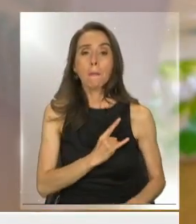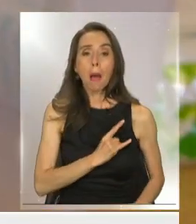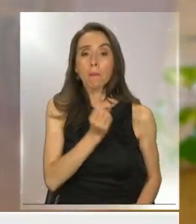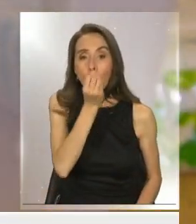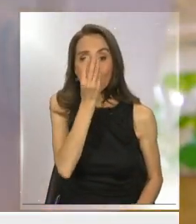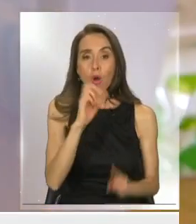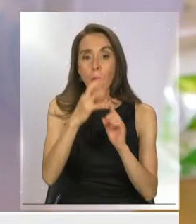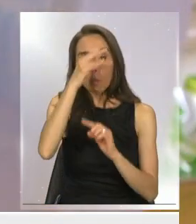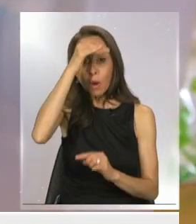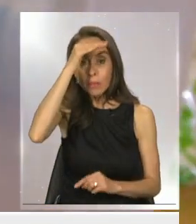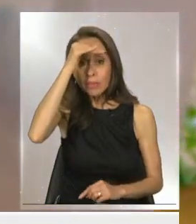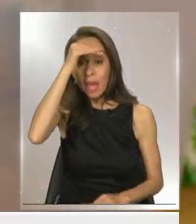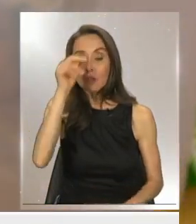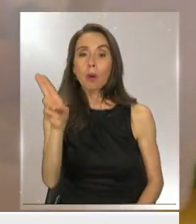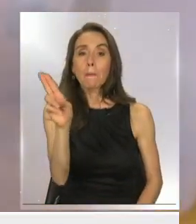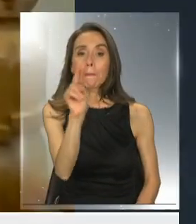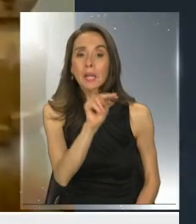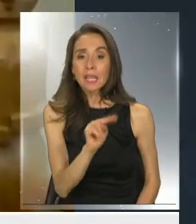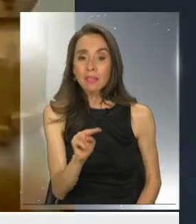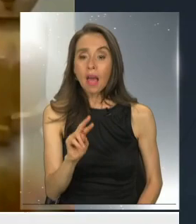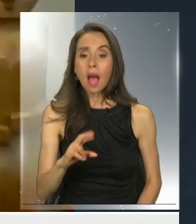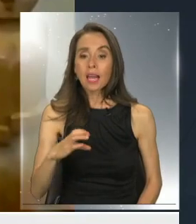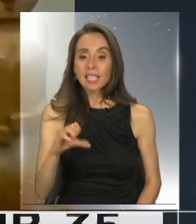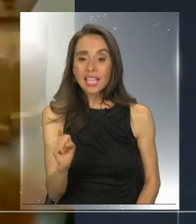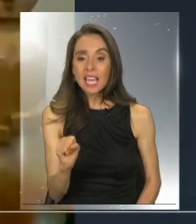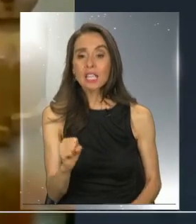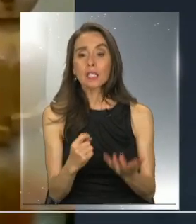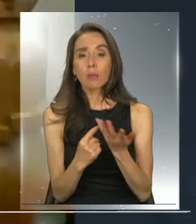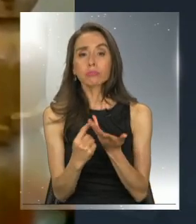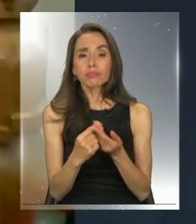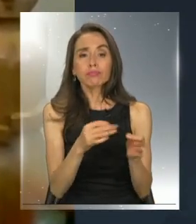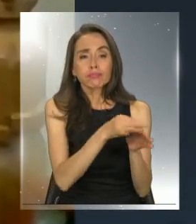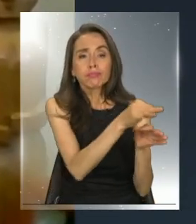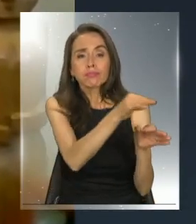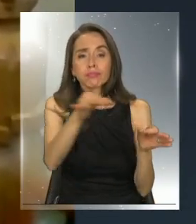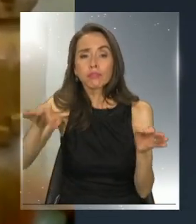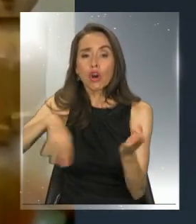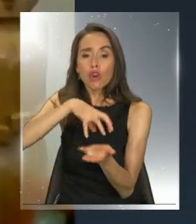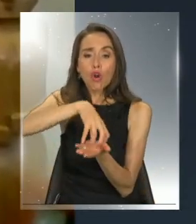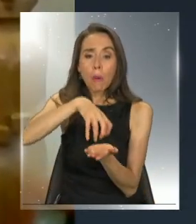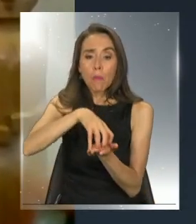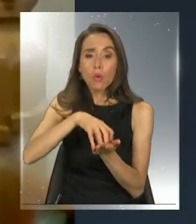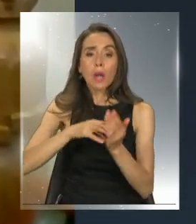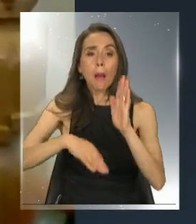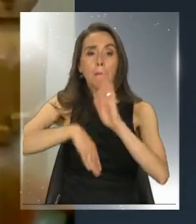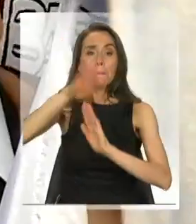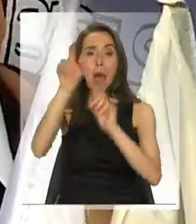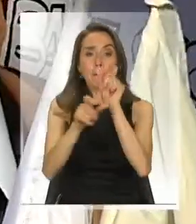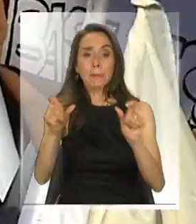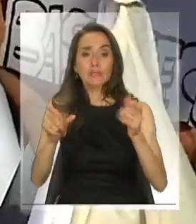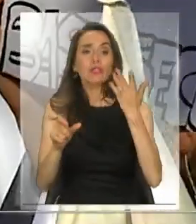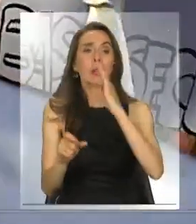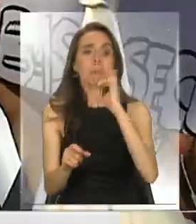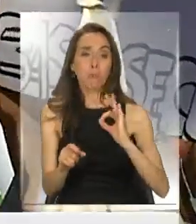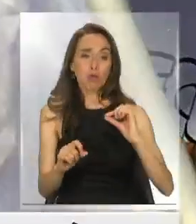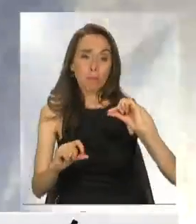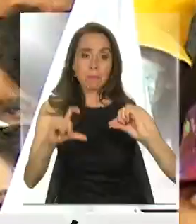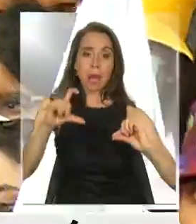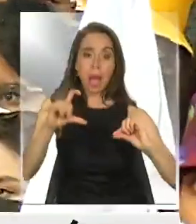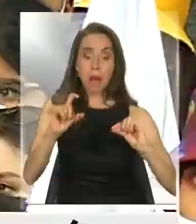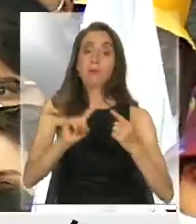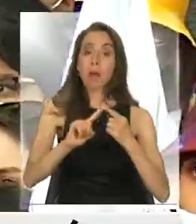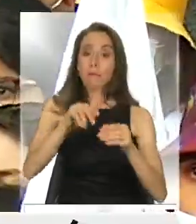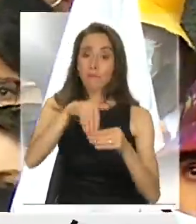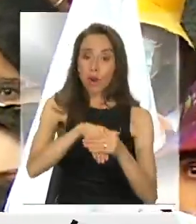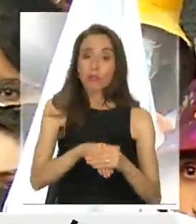Puente Alto, La Ventana, Renca, en fin, tuvieron sobresaltos de participación importantes. El trabajo